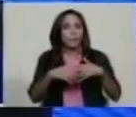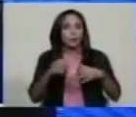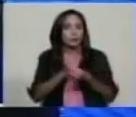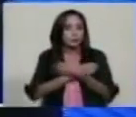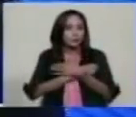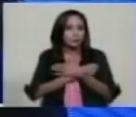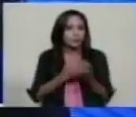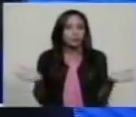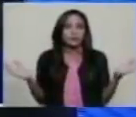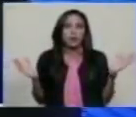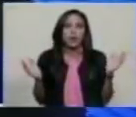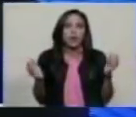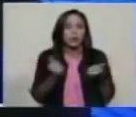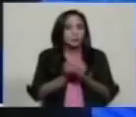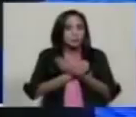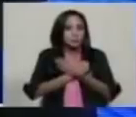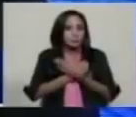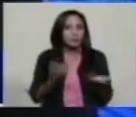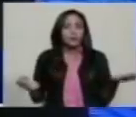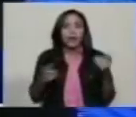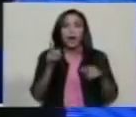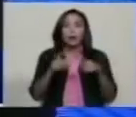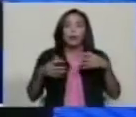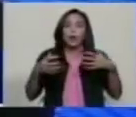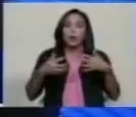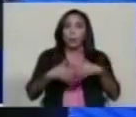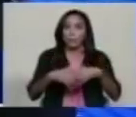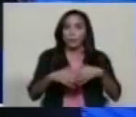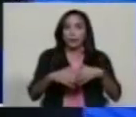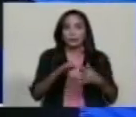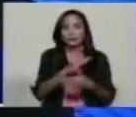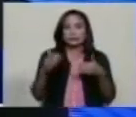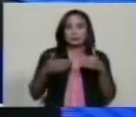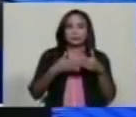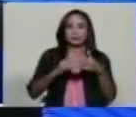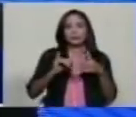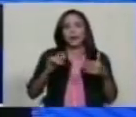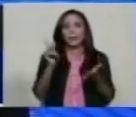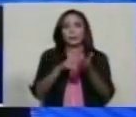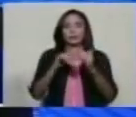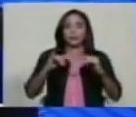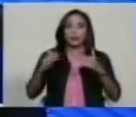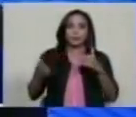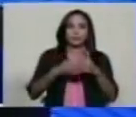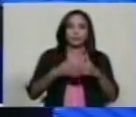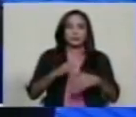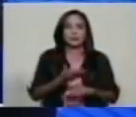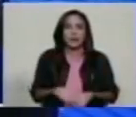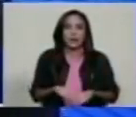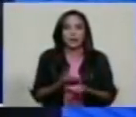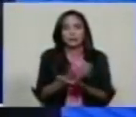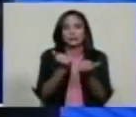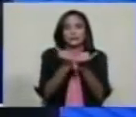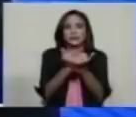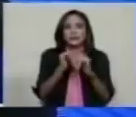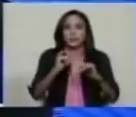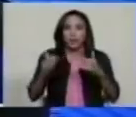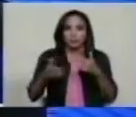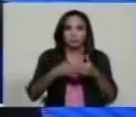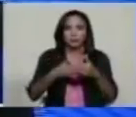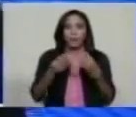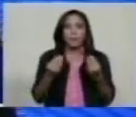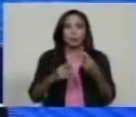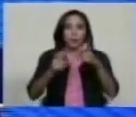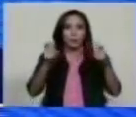entusiasmado. Hemos tenido que cerrar las puertas de la participación, lamentablemente. Quisiera que toda Venezuela participara. En este sentido,